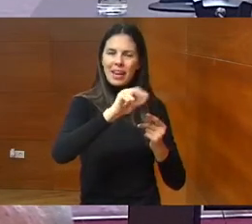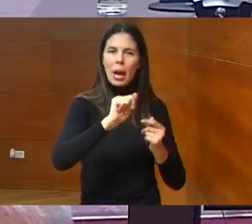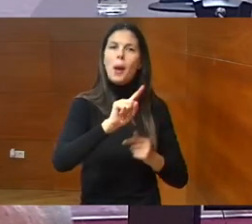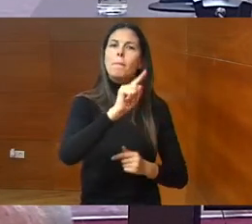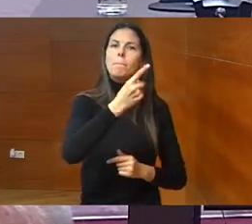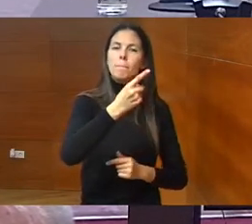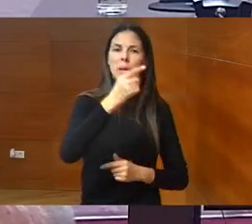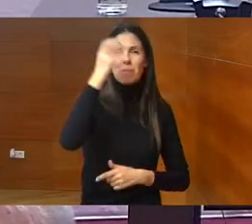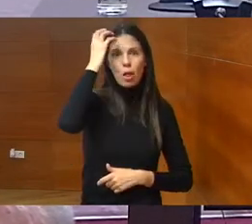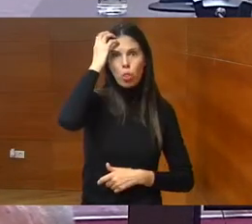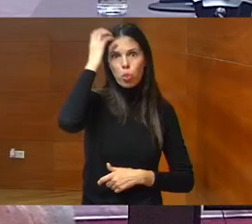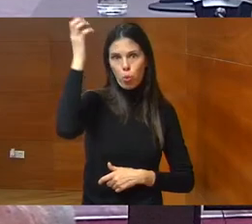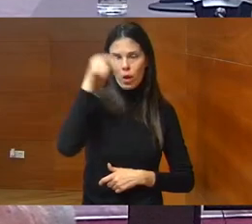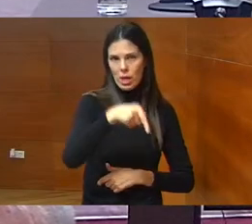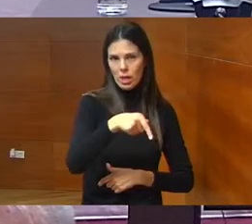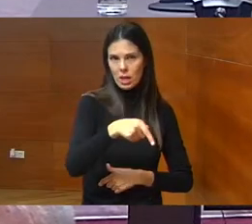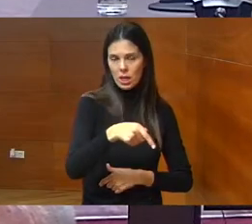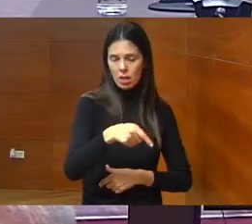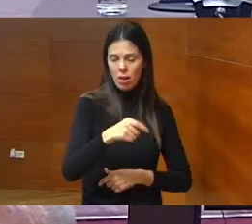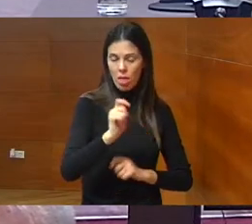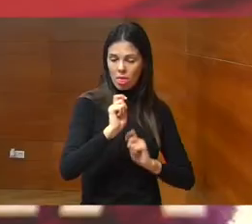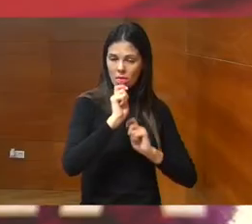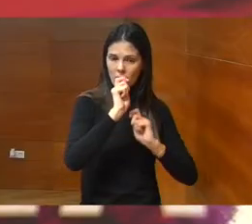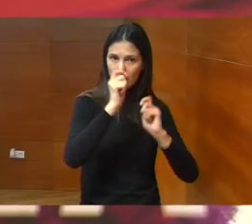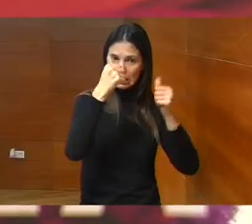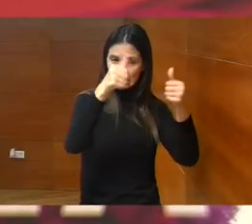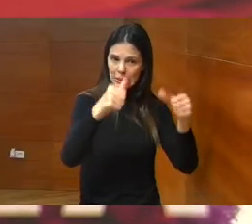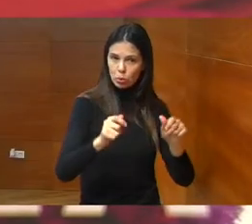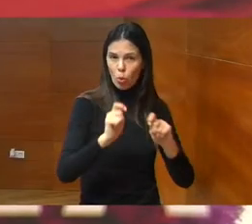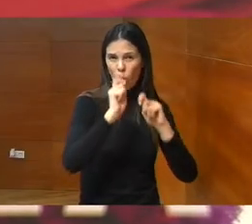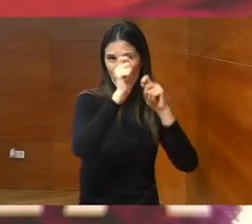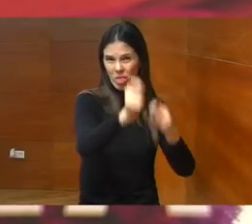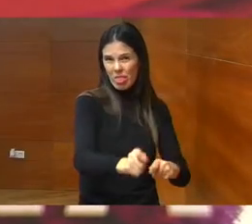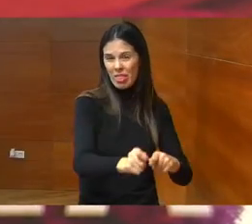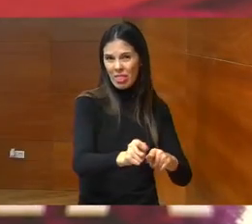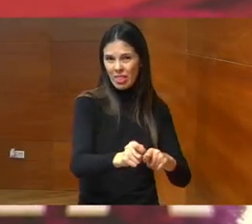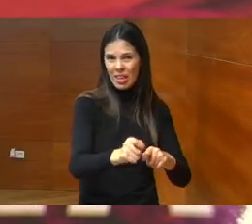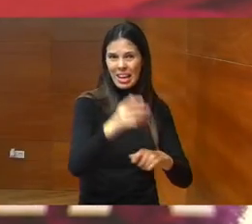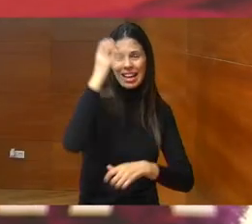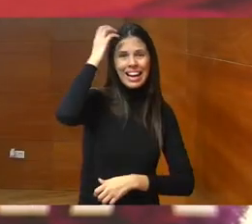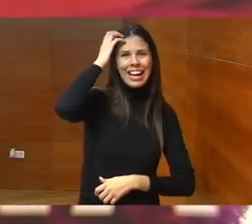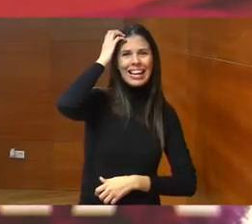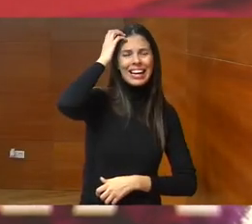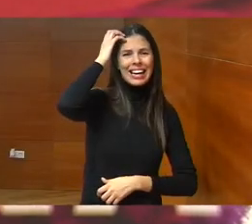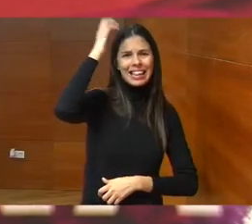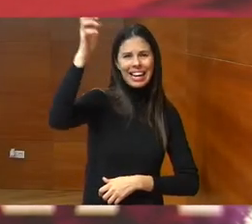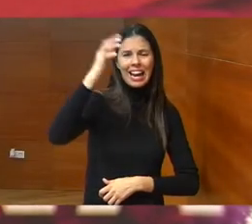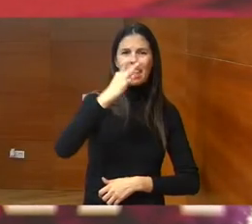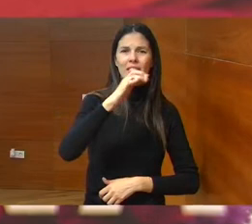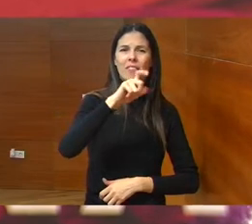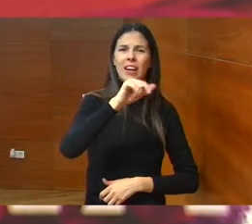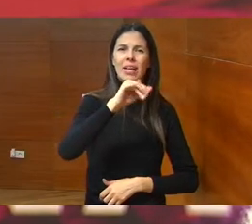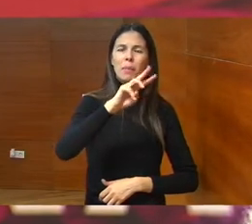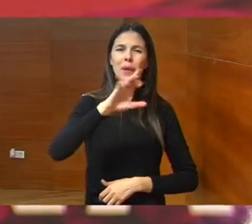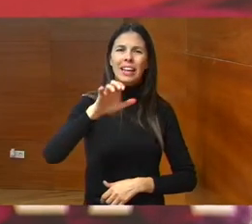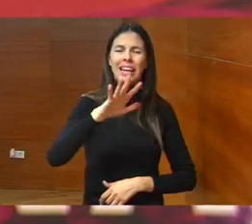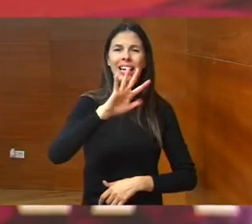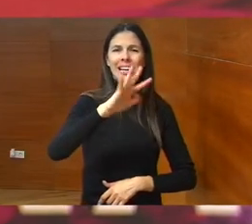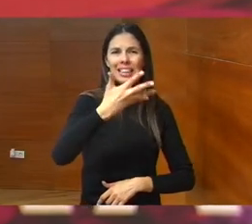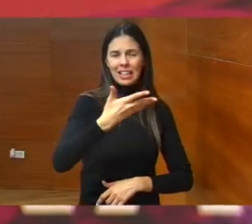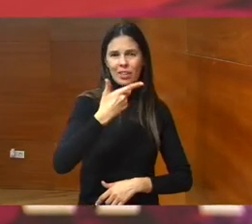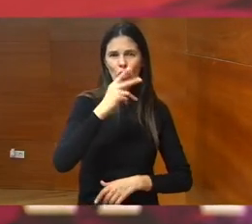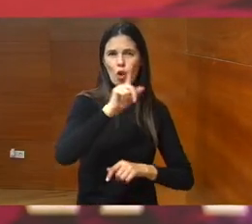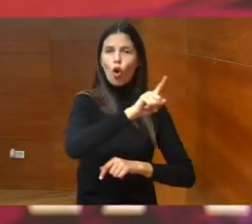título que le concede en Nápoles concedido por Felipe quinto 11 de febrero